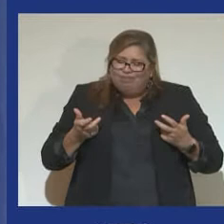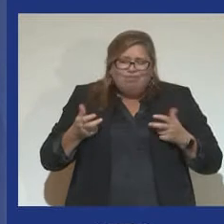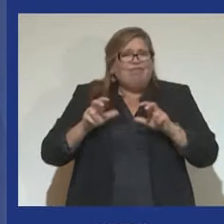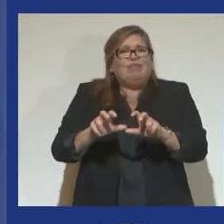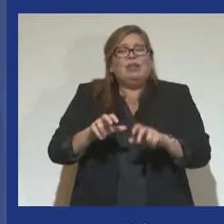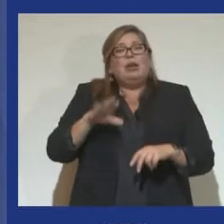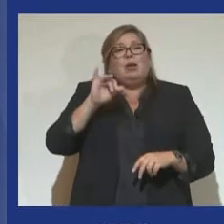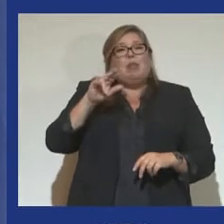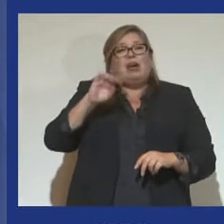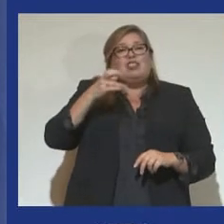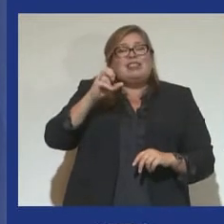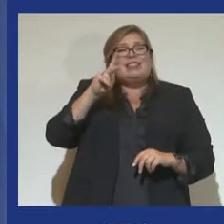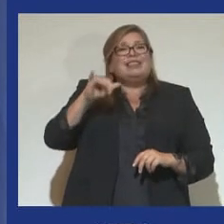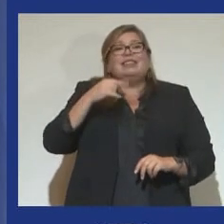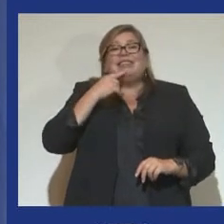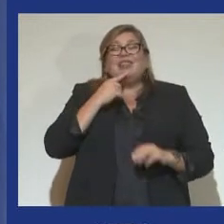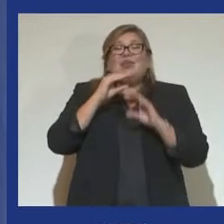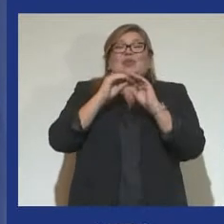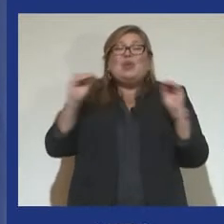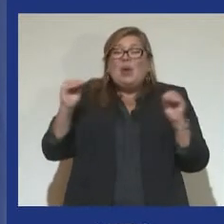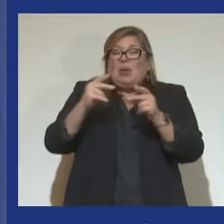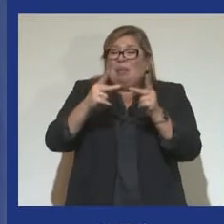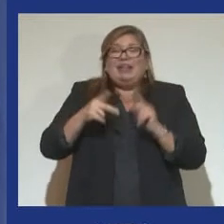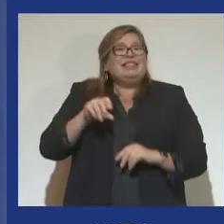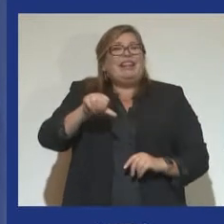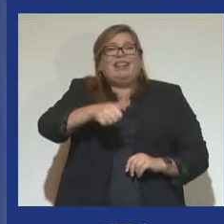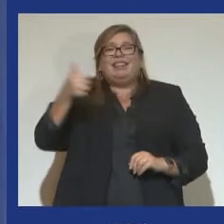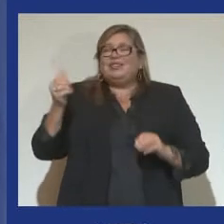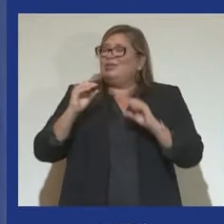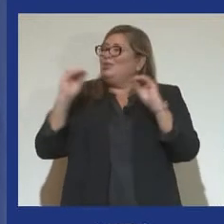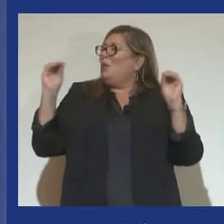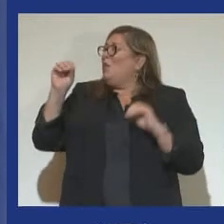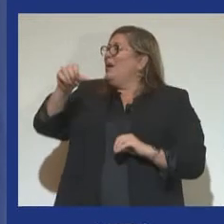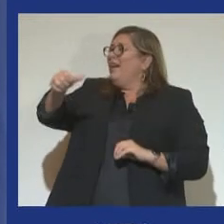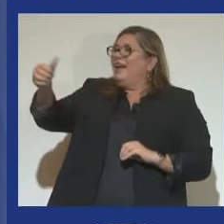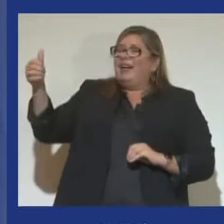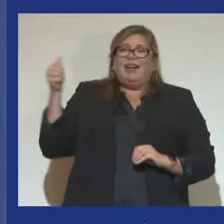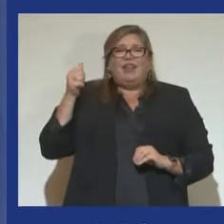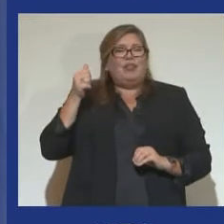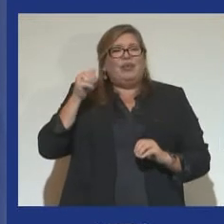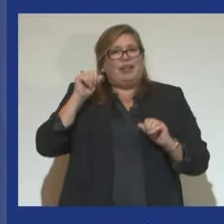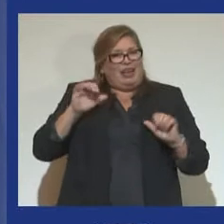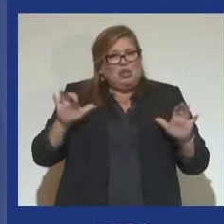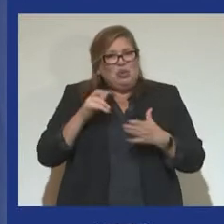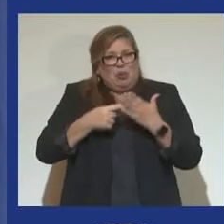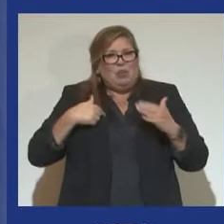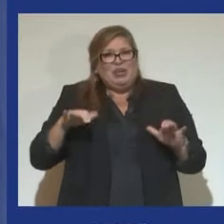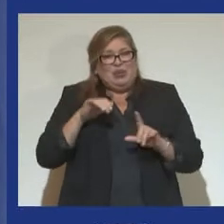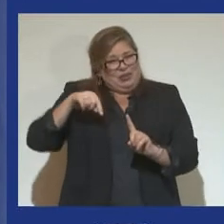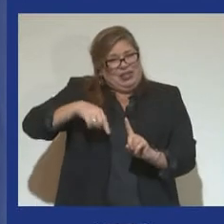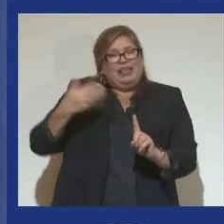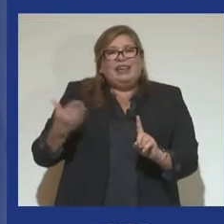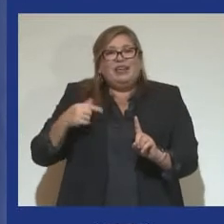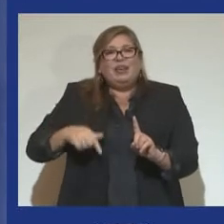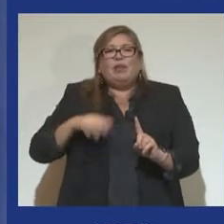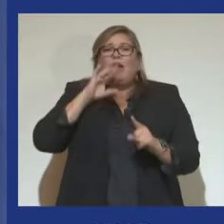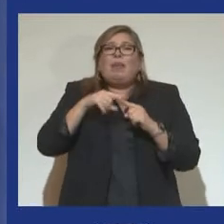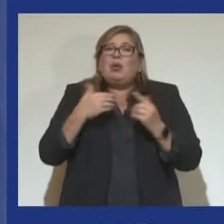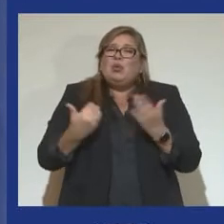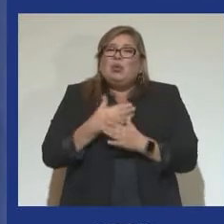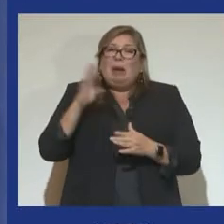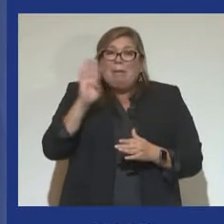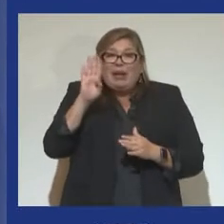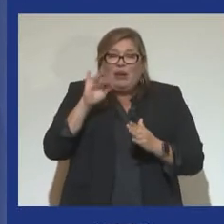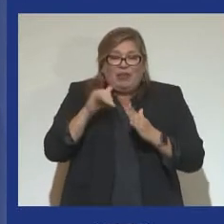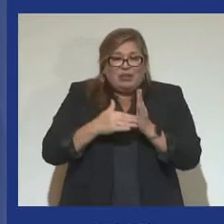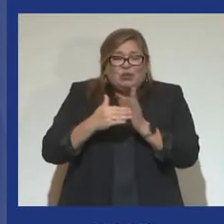duplicado sánchez que dijo ningún lugar ningún otro lugar que que esos son